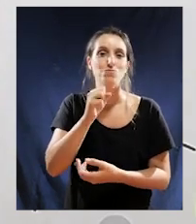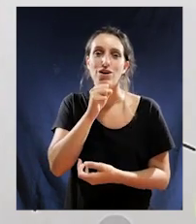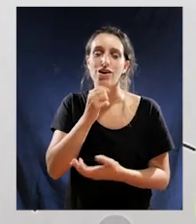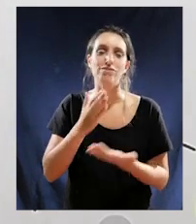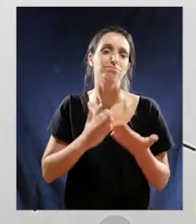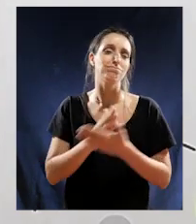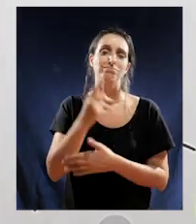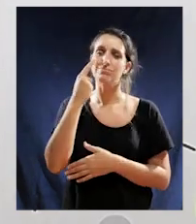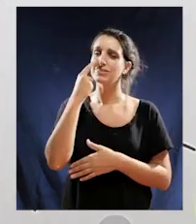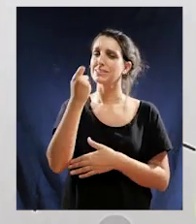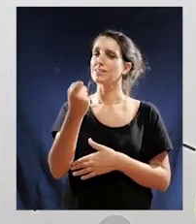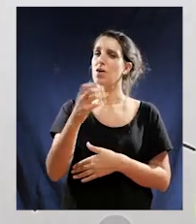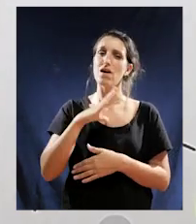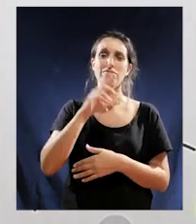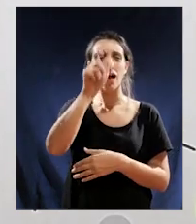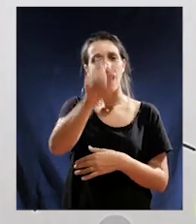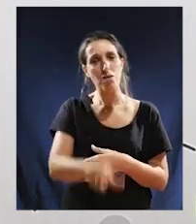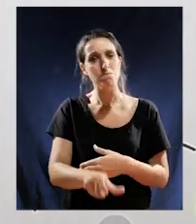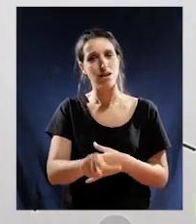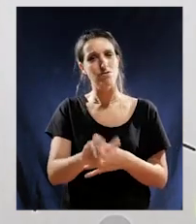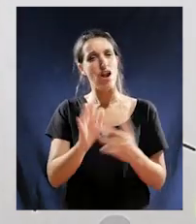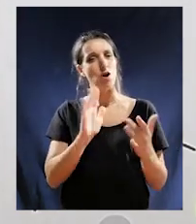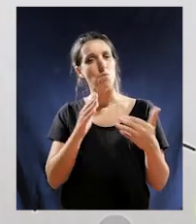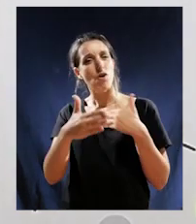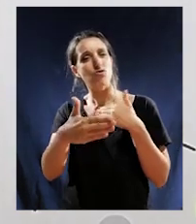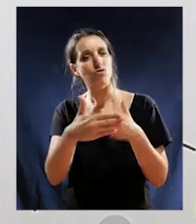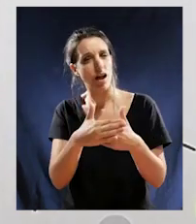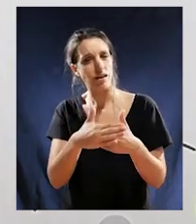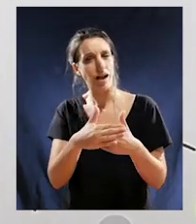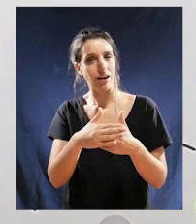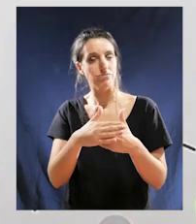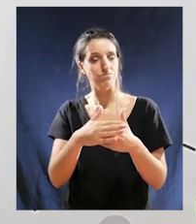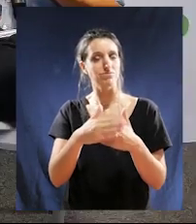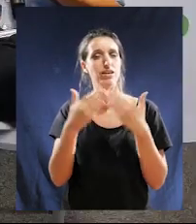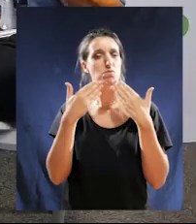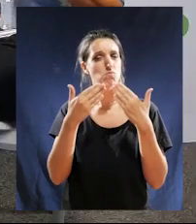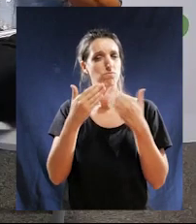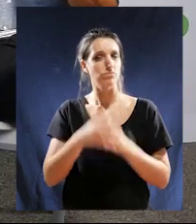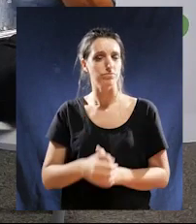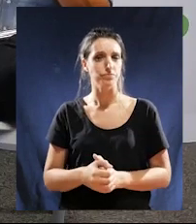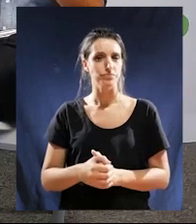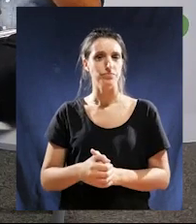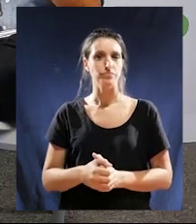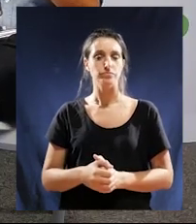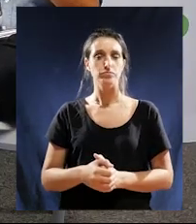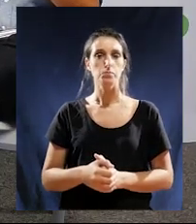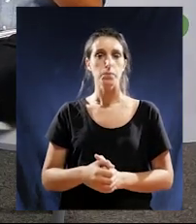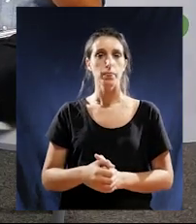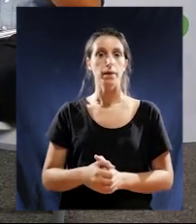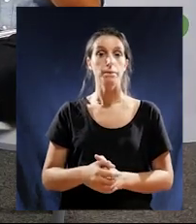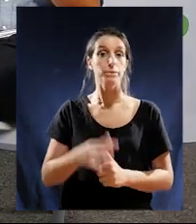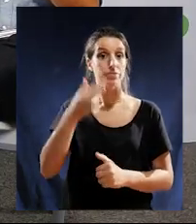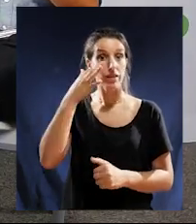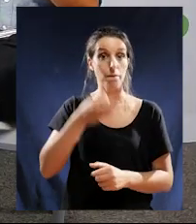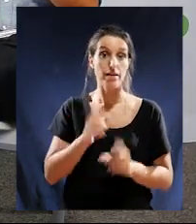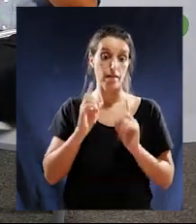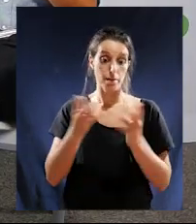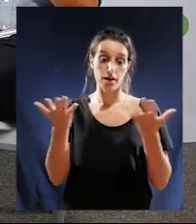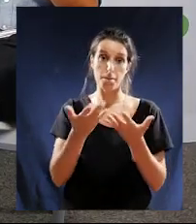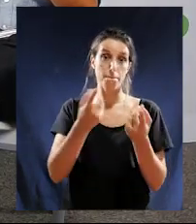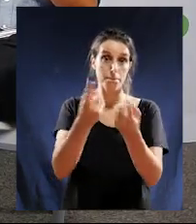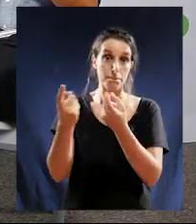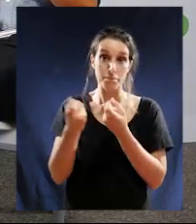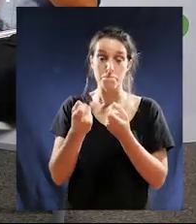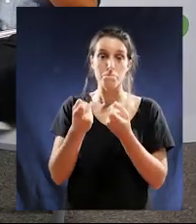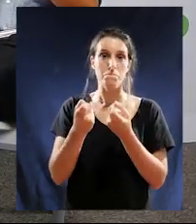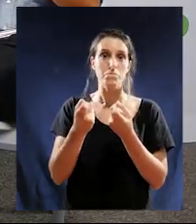los abuelos sienten esa presencia y creo que la mayoría lo agradece mucho. Sí, y es verdad también que ante la necesidad se